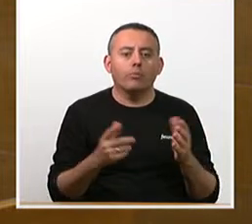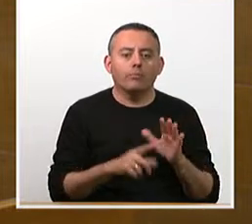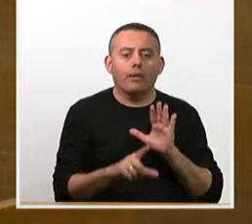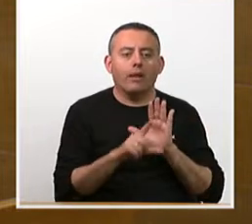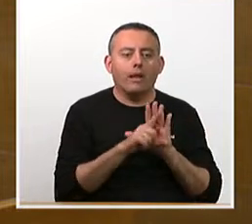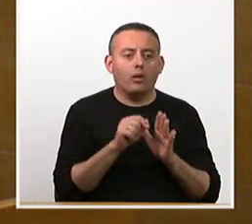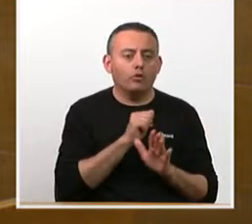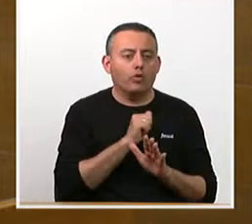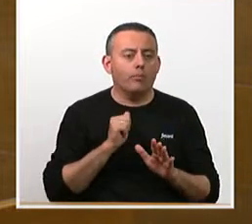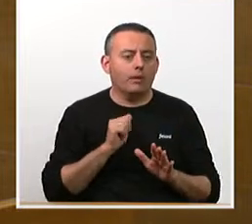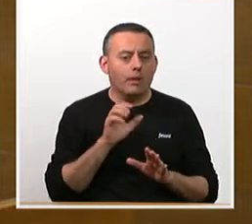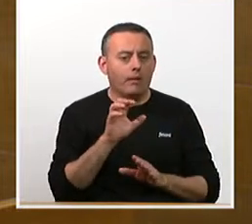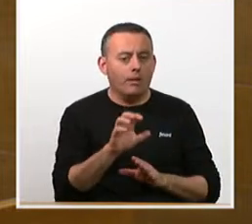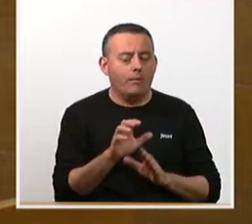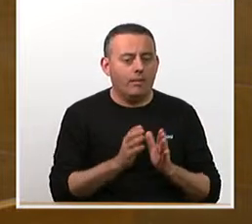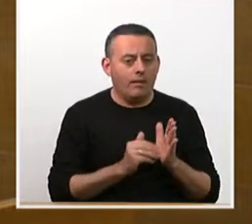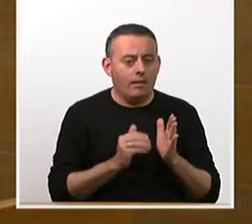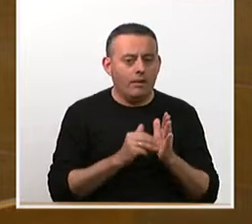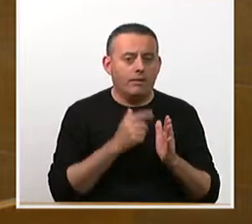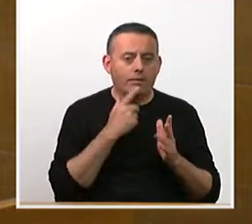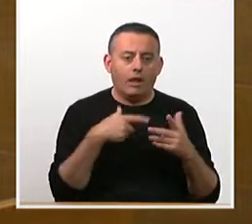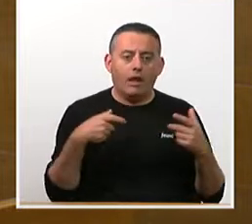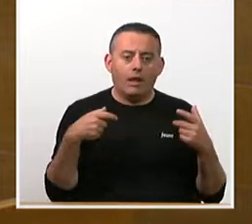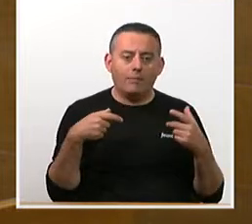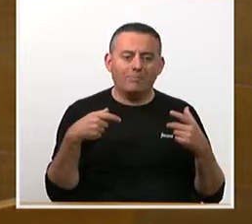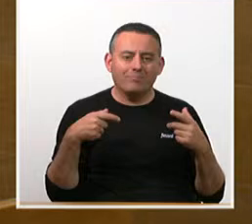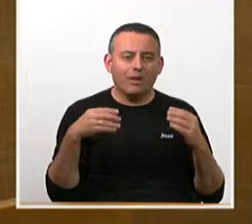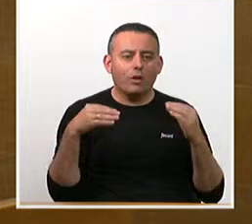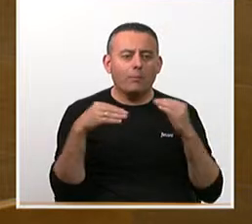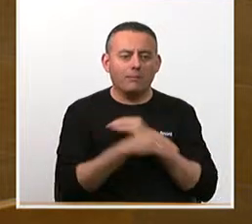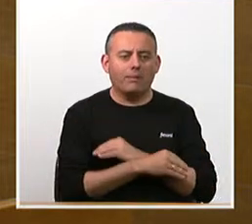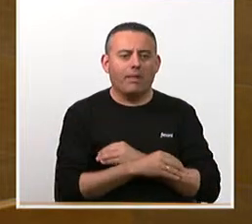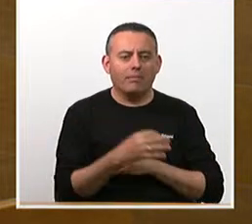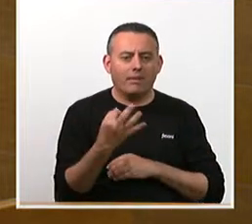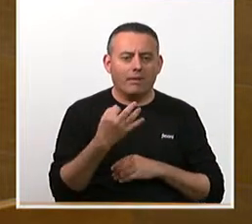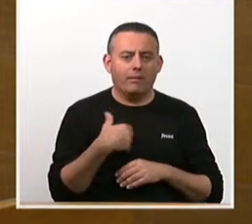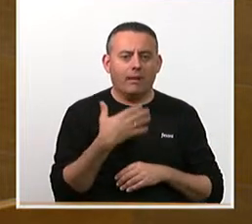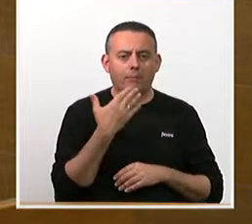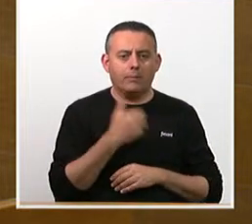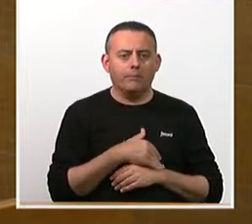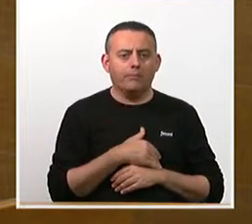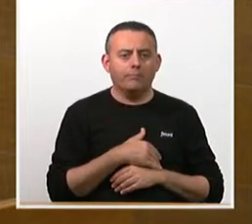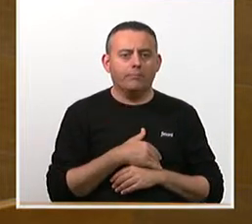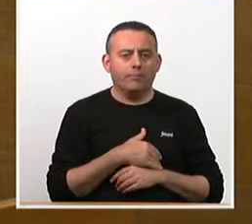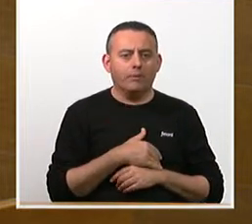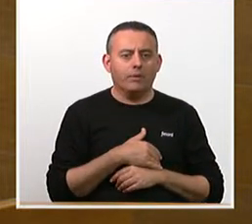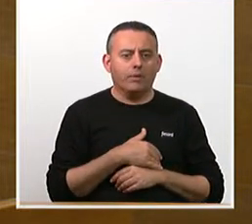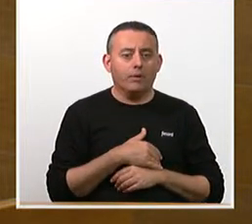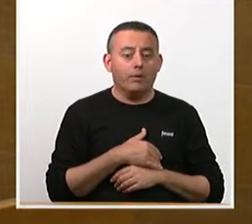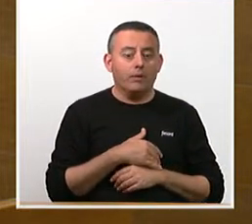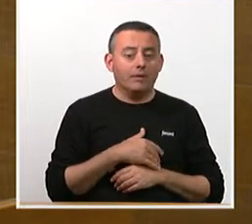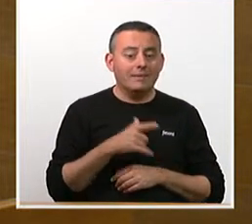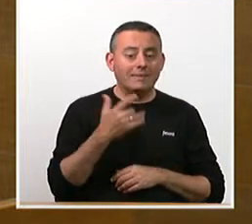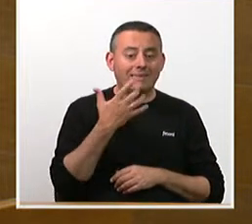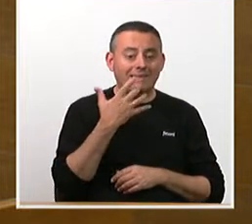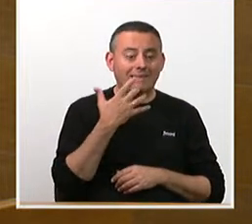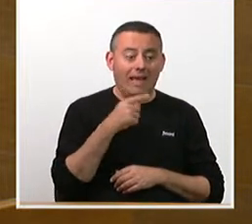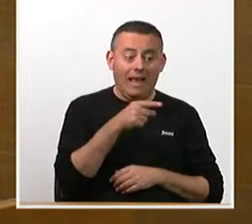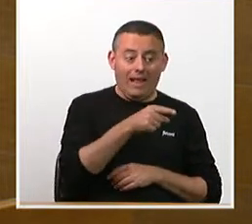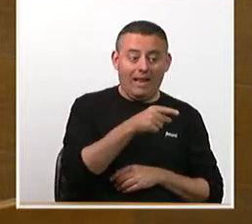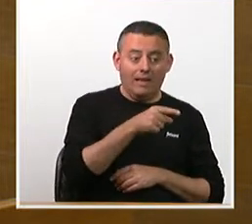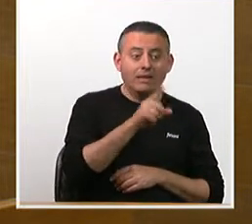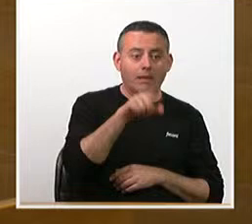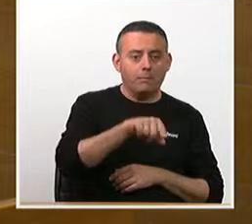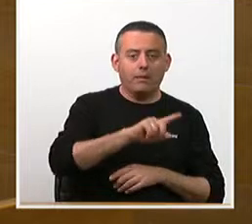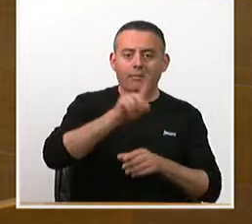establece una serie de incompatibilidades y una de ellas es que sean miembros de la propia comunidad Universitaria por